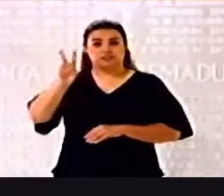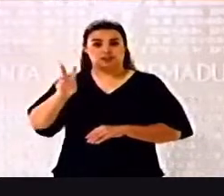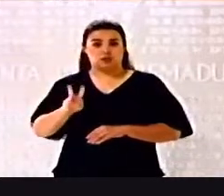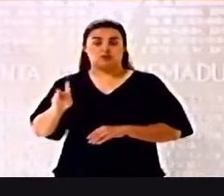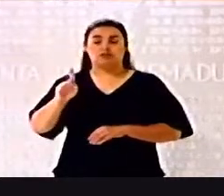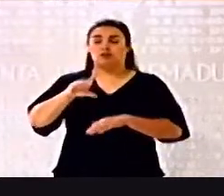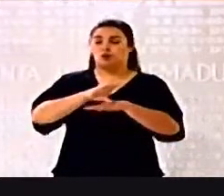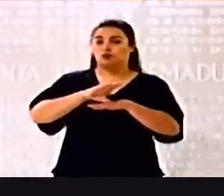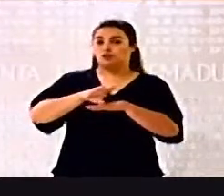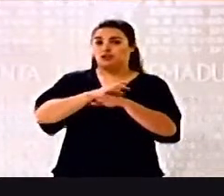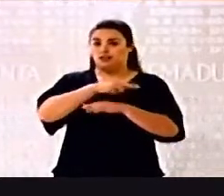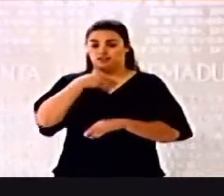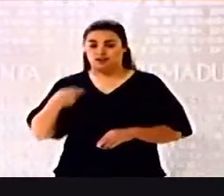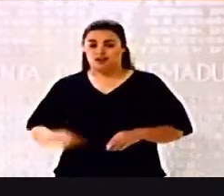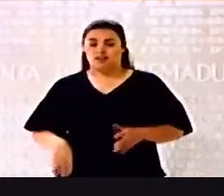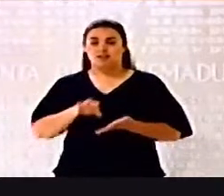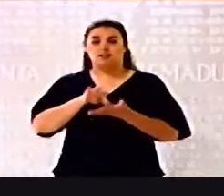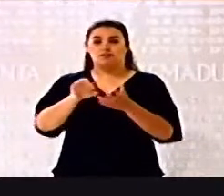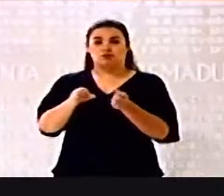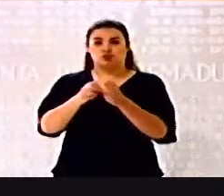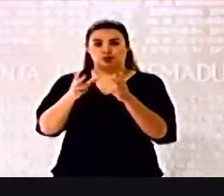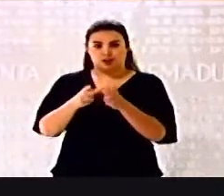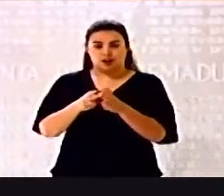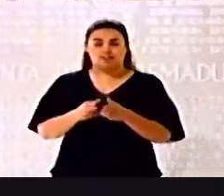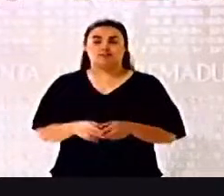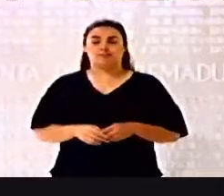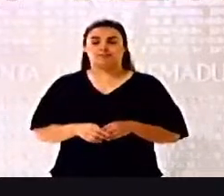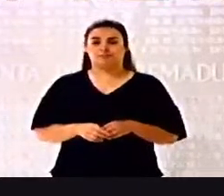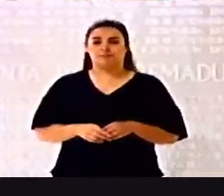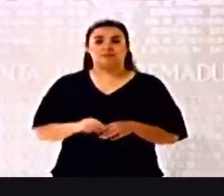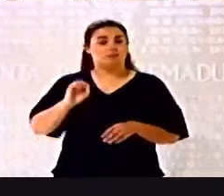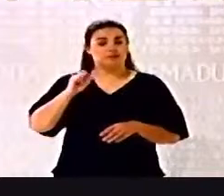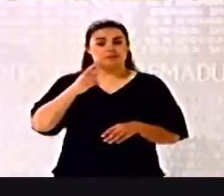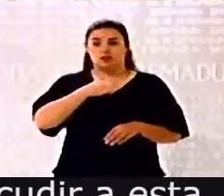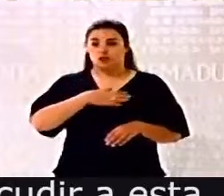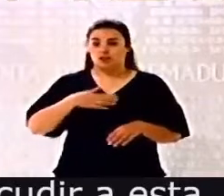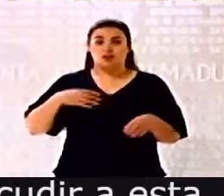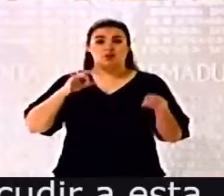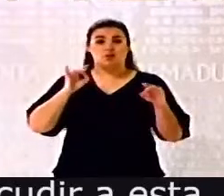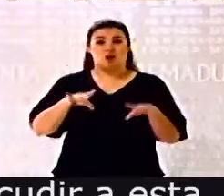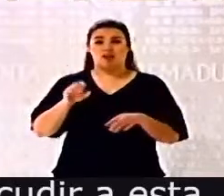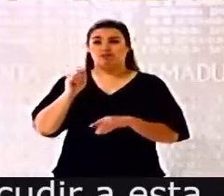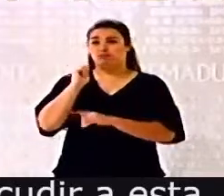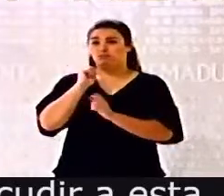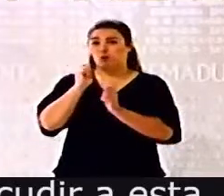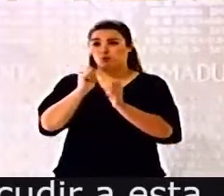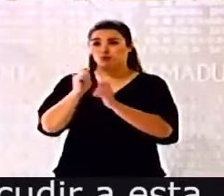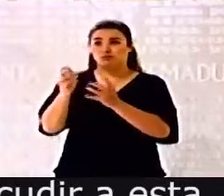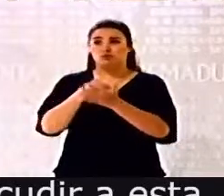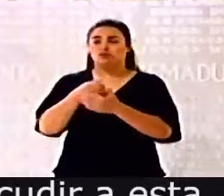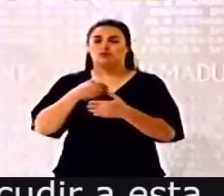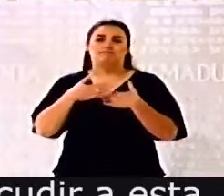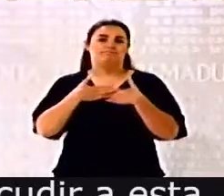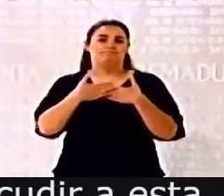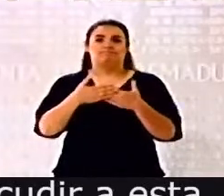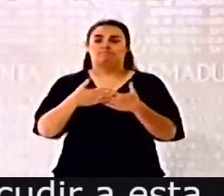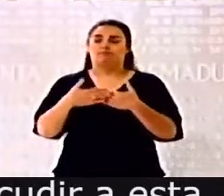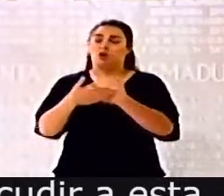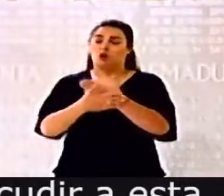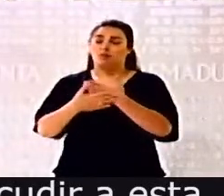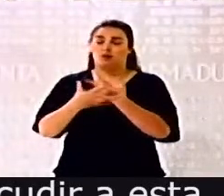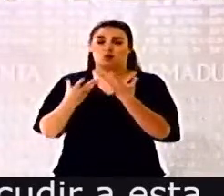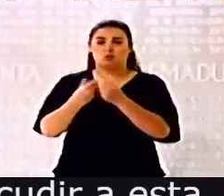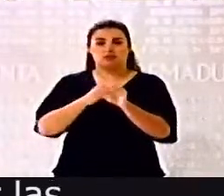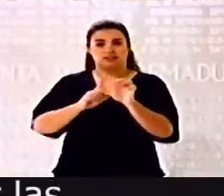y Consejería de Sanidad y Servicios Sociales. Quiero, en primer lugar, como en todas las ruedas de prensa, mostrar las condolencias del Gobierno de la